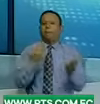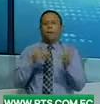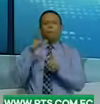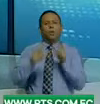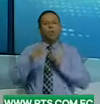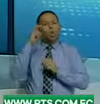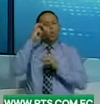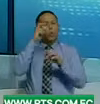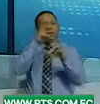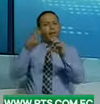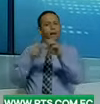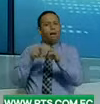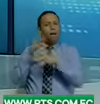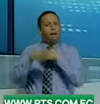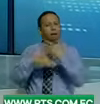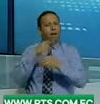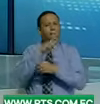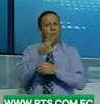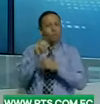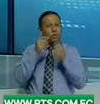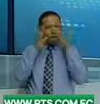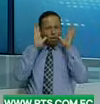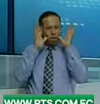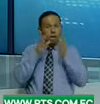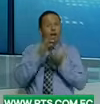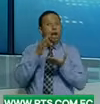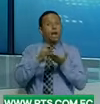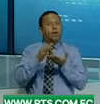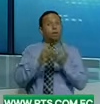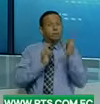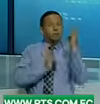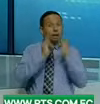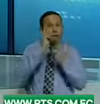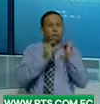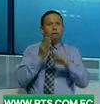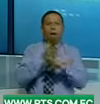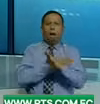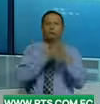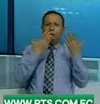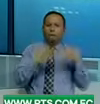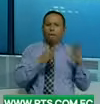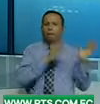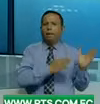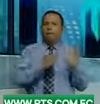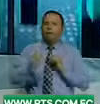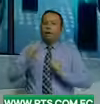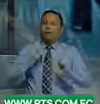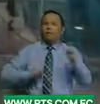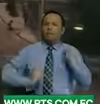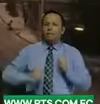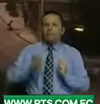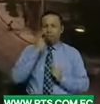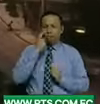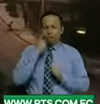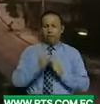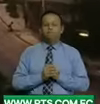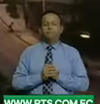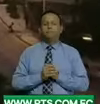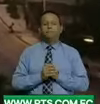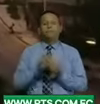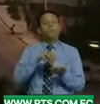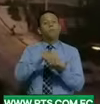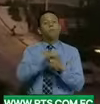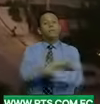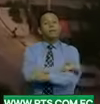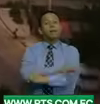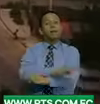año. En el Cantón Salinas, varios eventos artísticos han sido programados. La provincia de Santa Elena